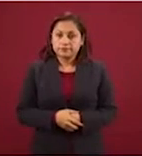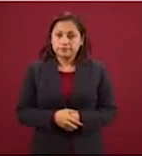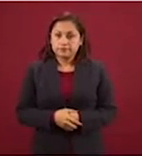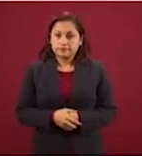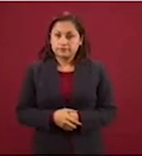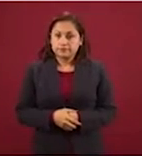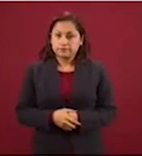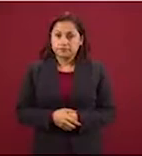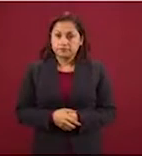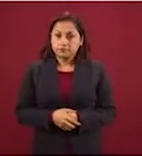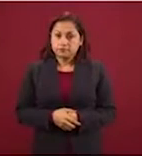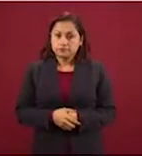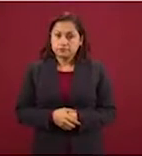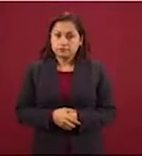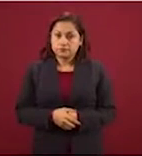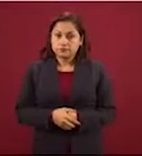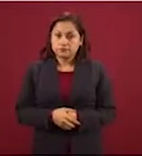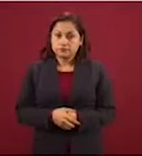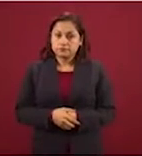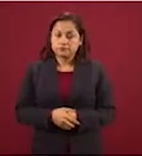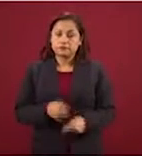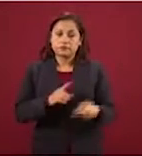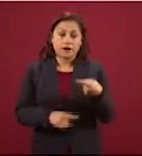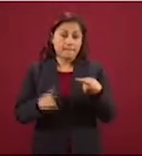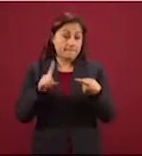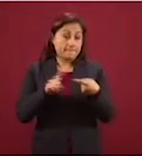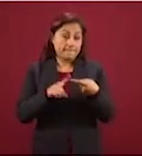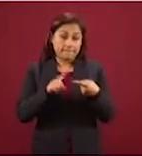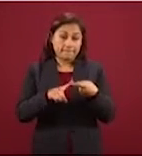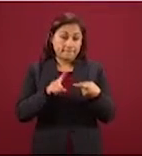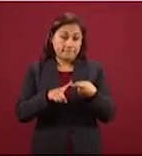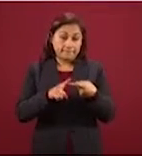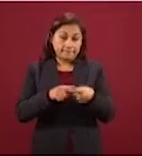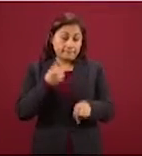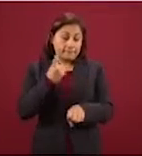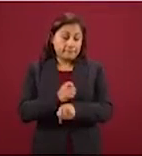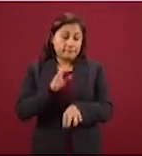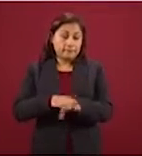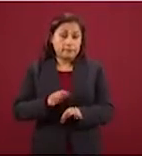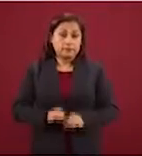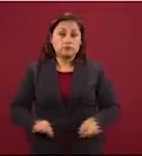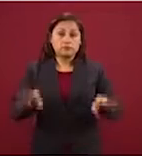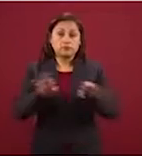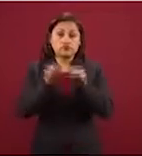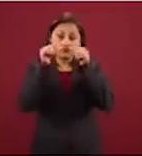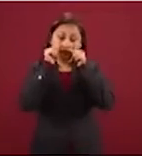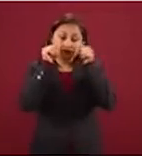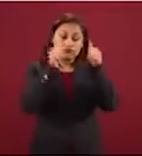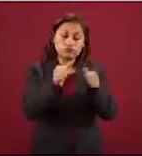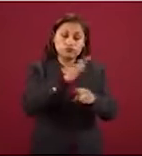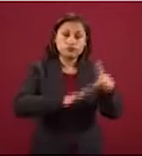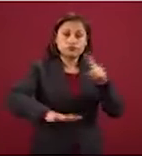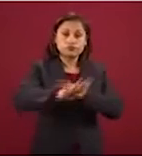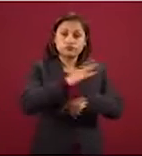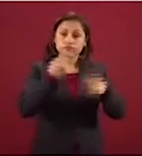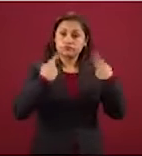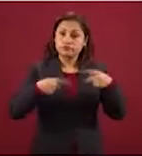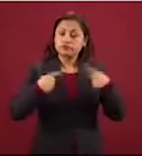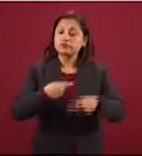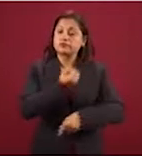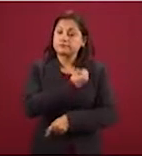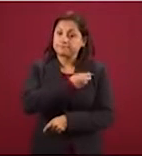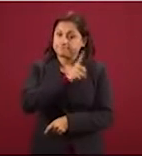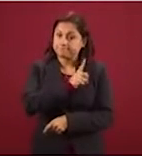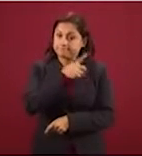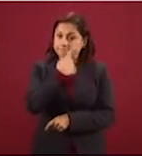tomando en cuenta primero la salud, cuidar la salud de las